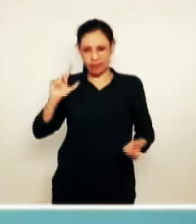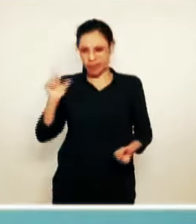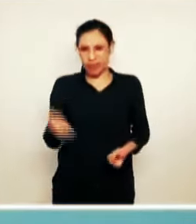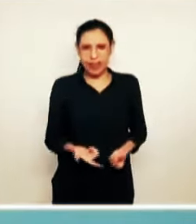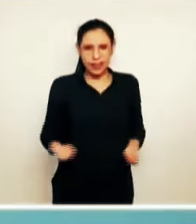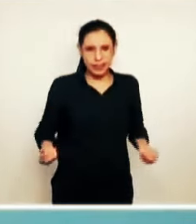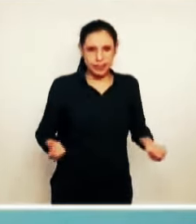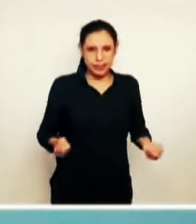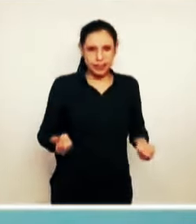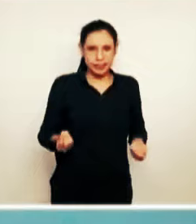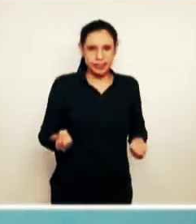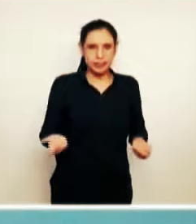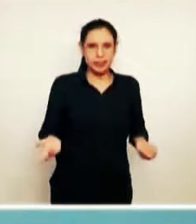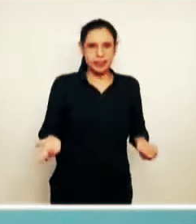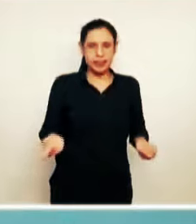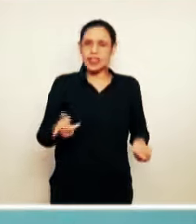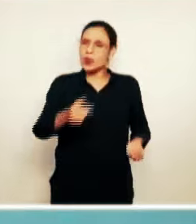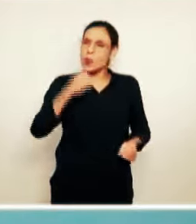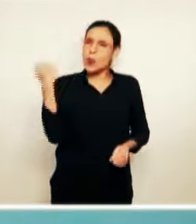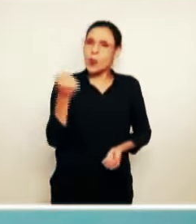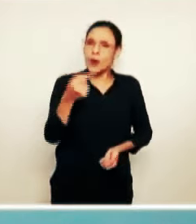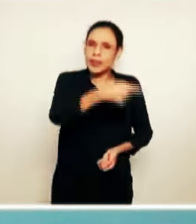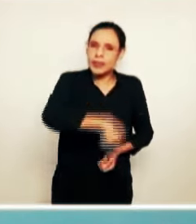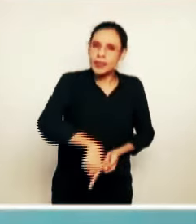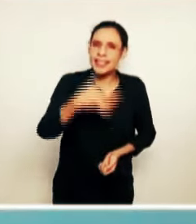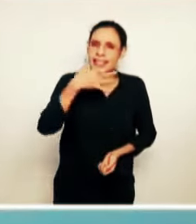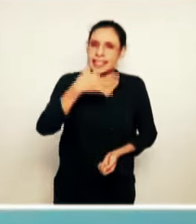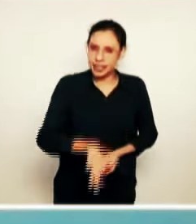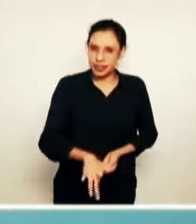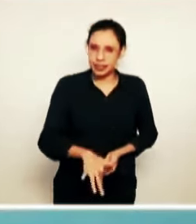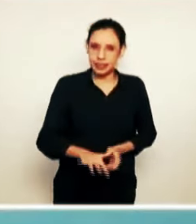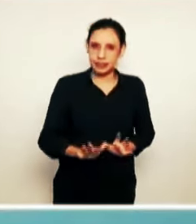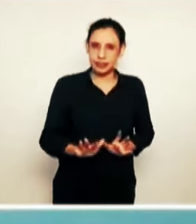proponen? Y esto es muy importante porque, miren,